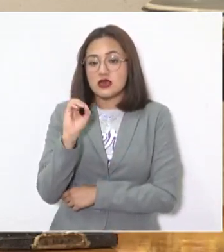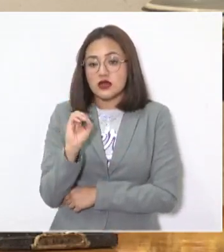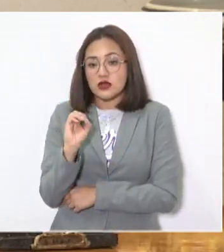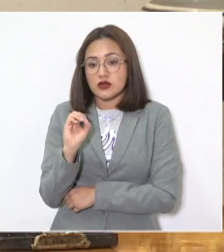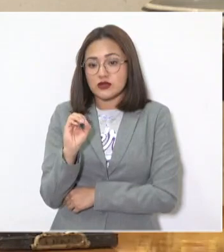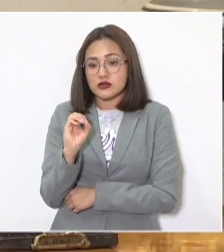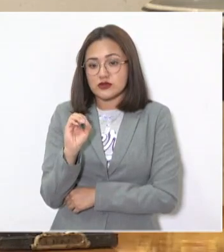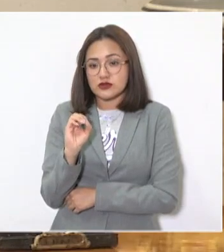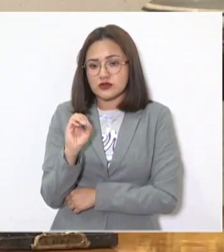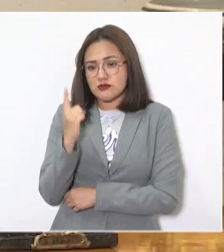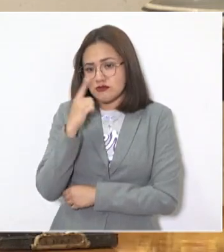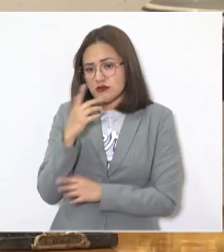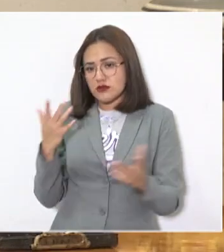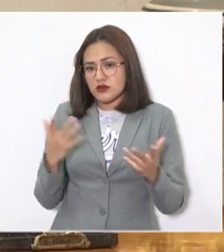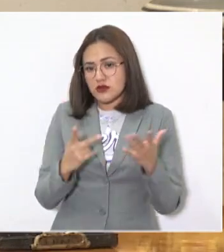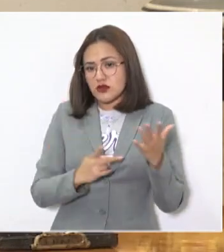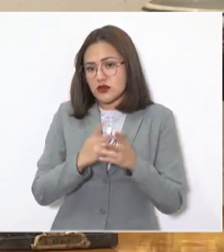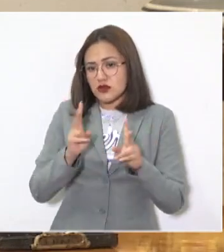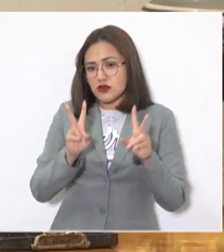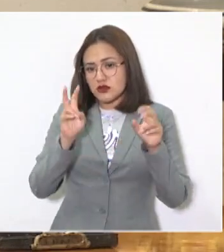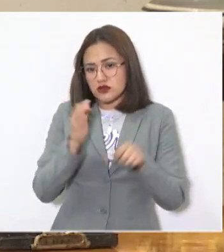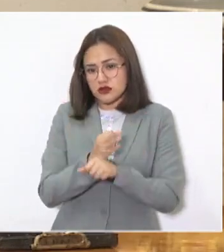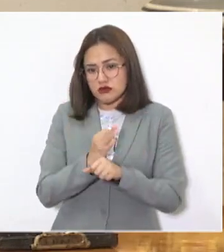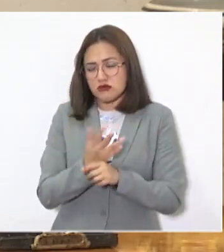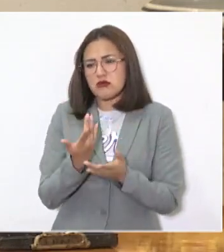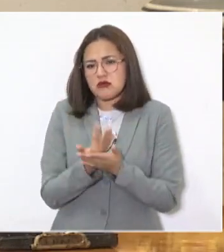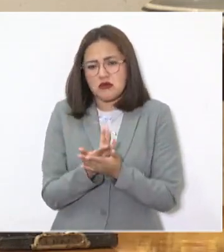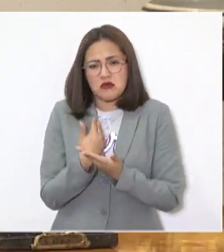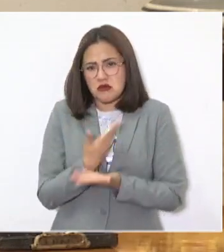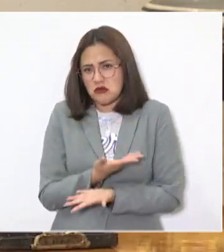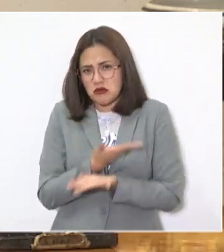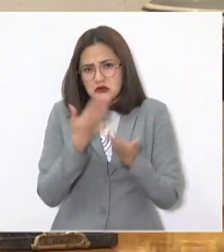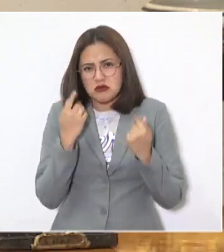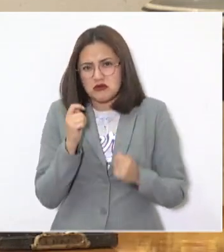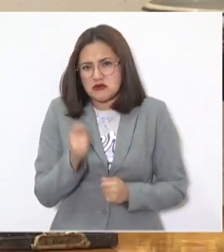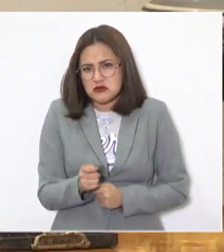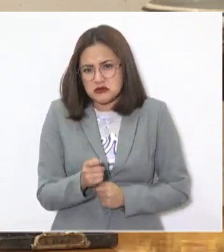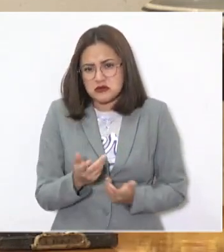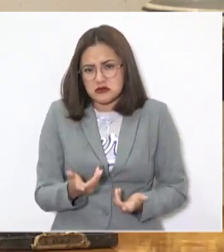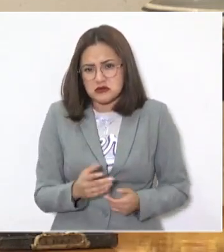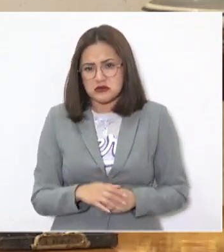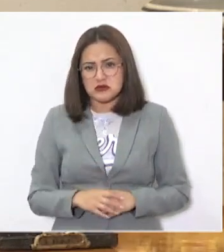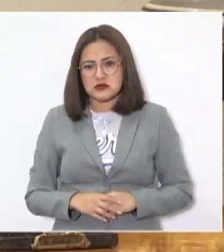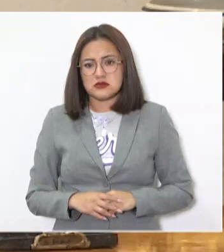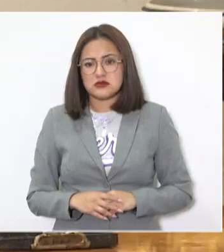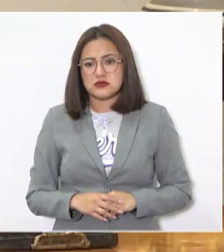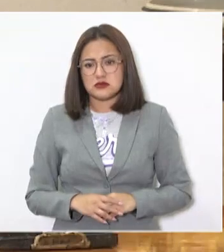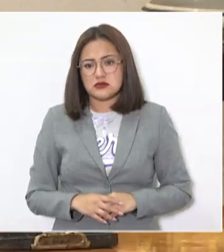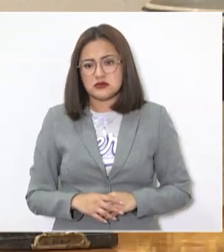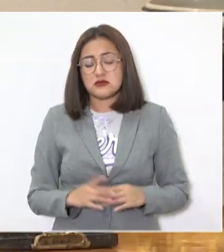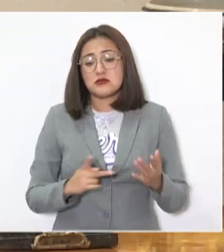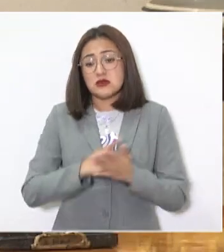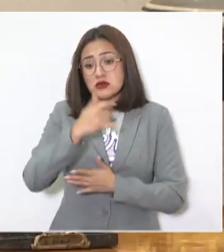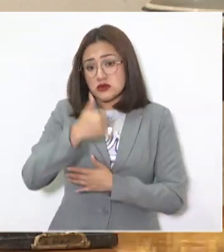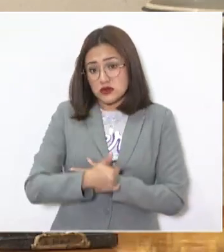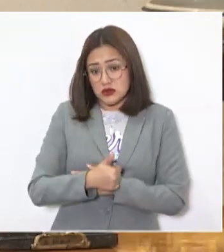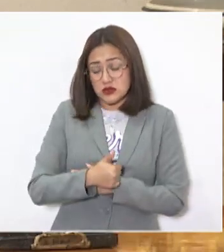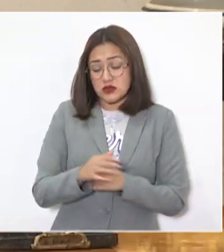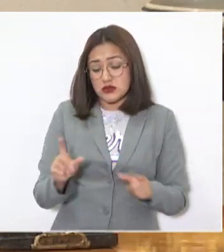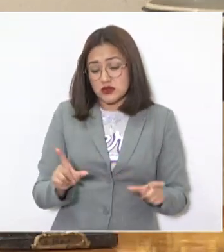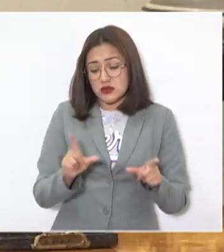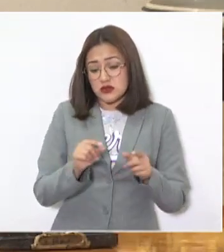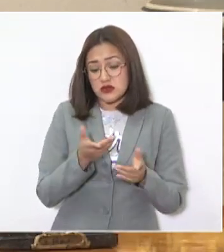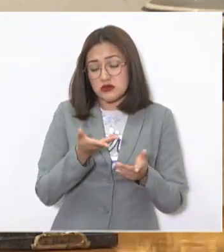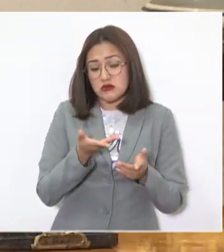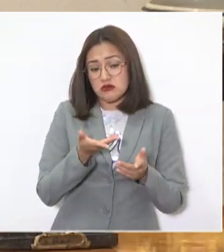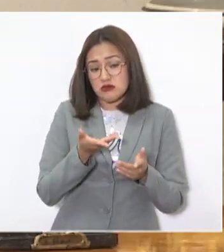proyecto. Para elaborar el proyecto ejecutivo. Ahorita me voy a informar, no estoy informado. Creo que no estoy informado. Entre el proyecto ejecutivo